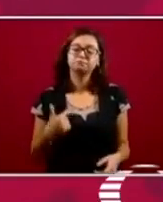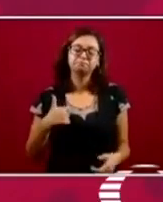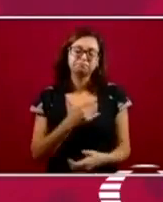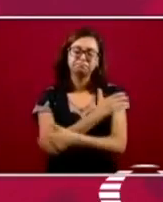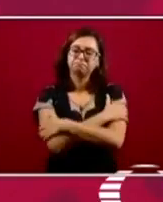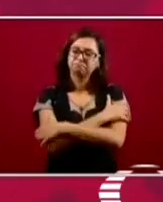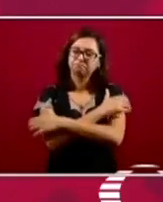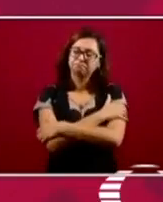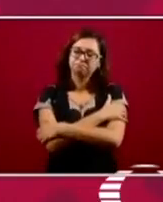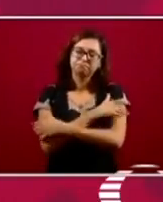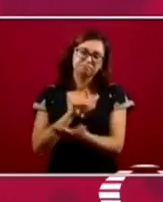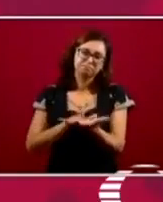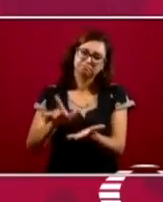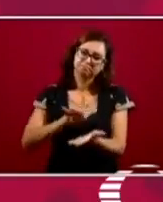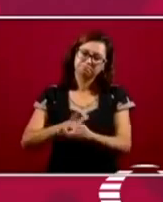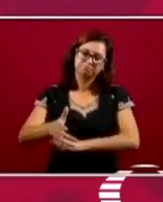solidario,